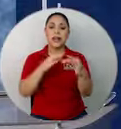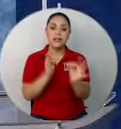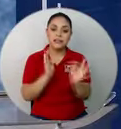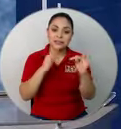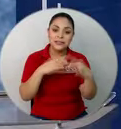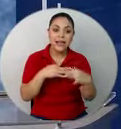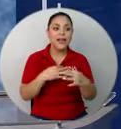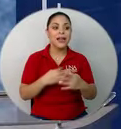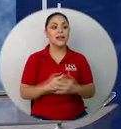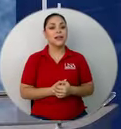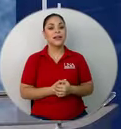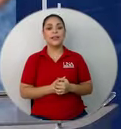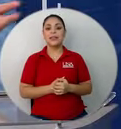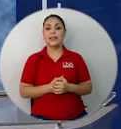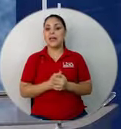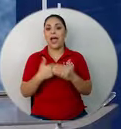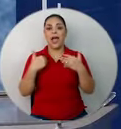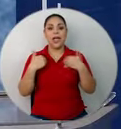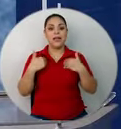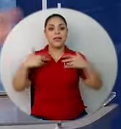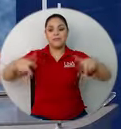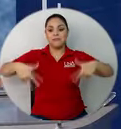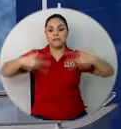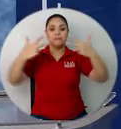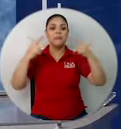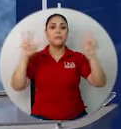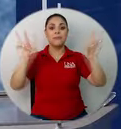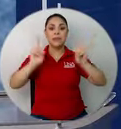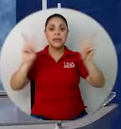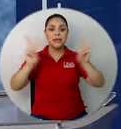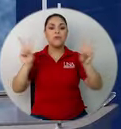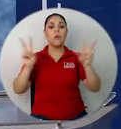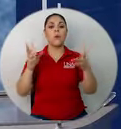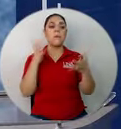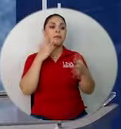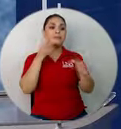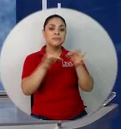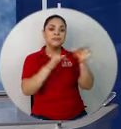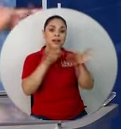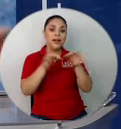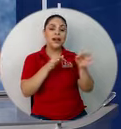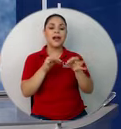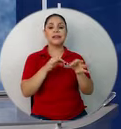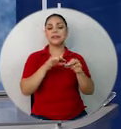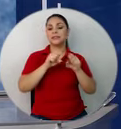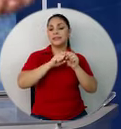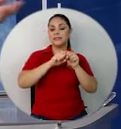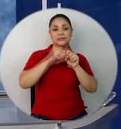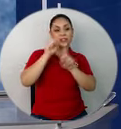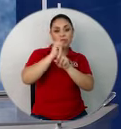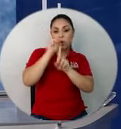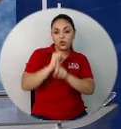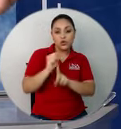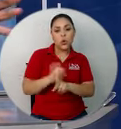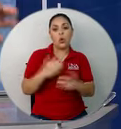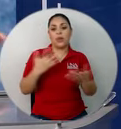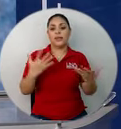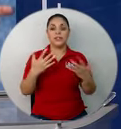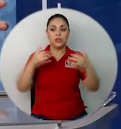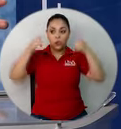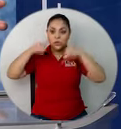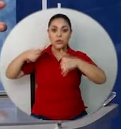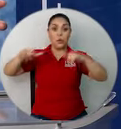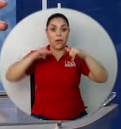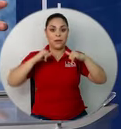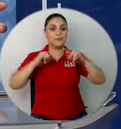y que hacerles webinars que están ahora tan de moda para explicarles las situaciones y que todos estemos en la